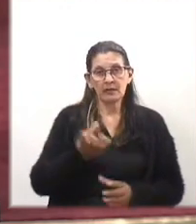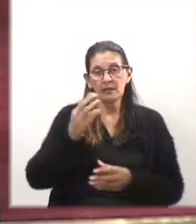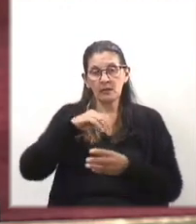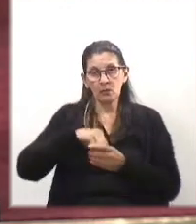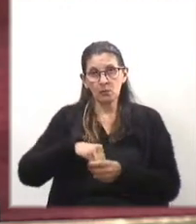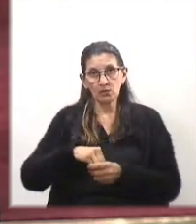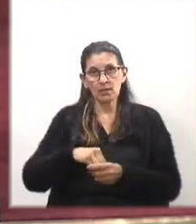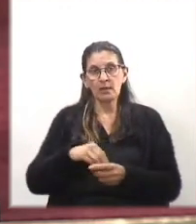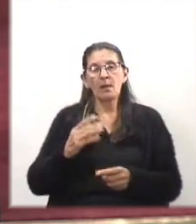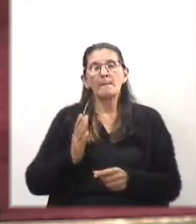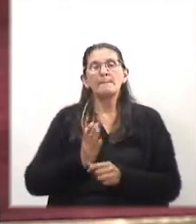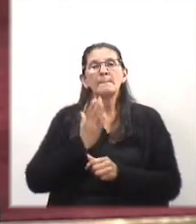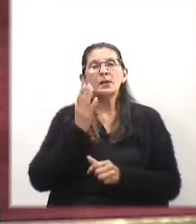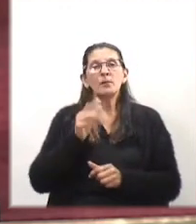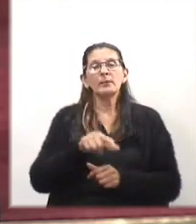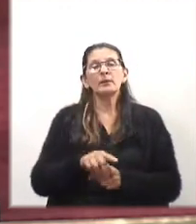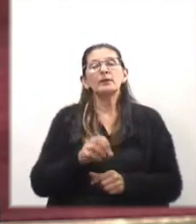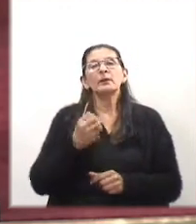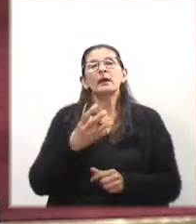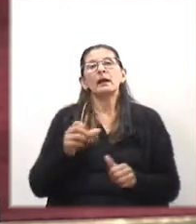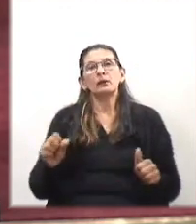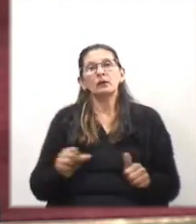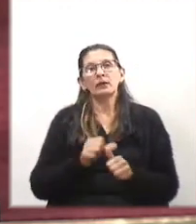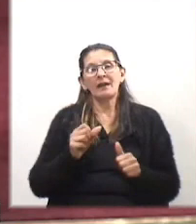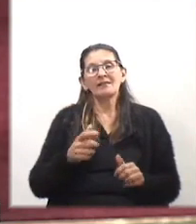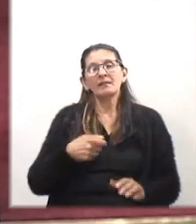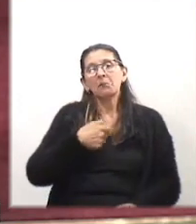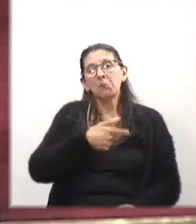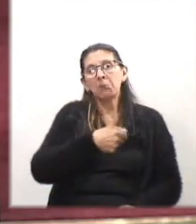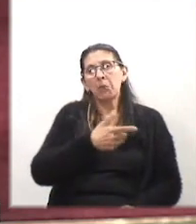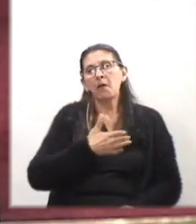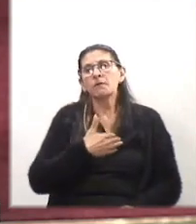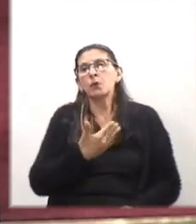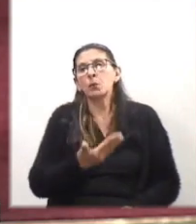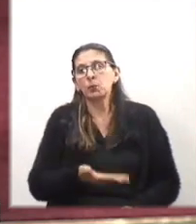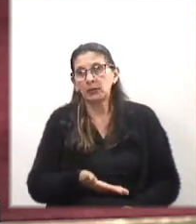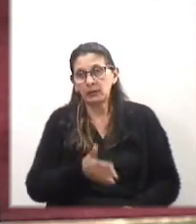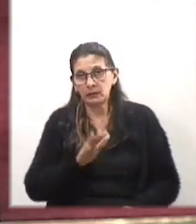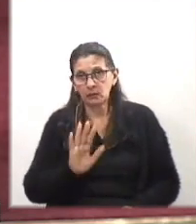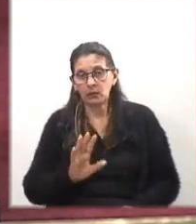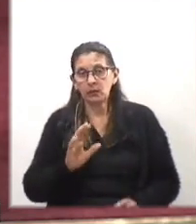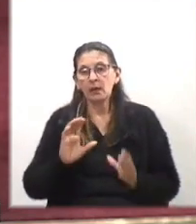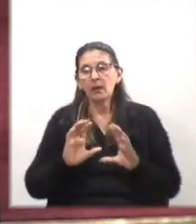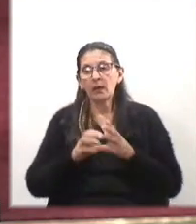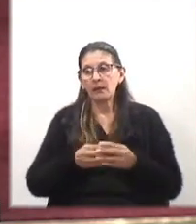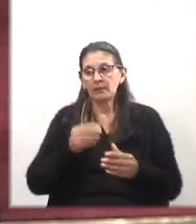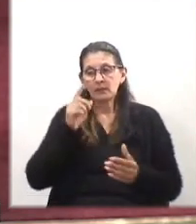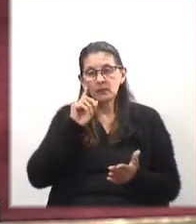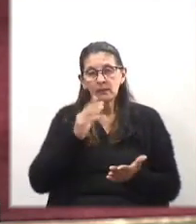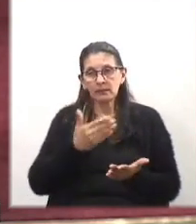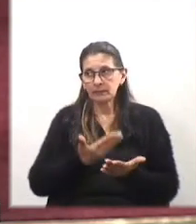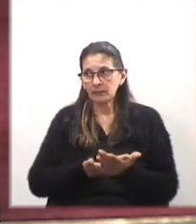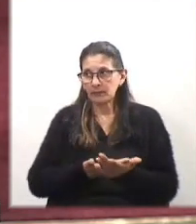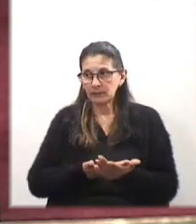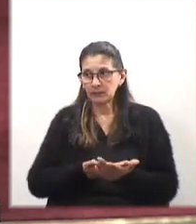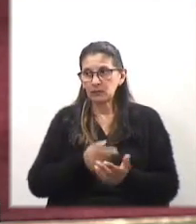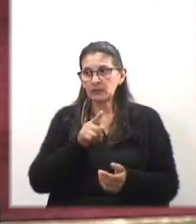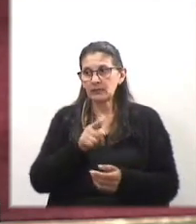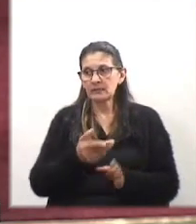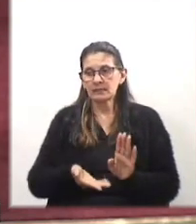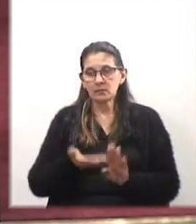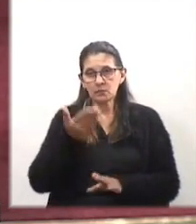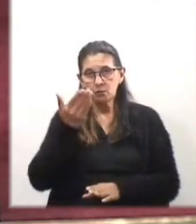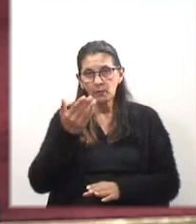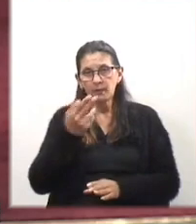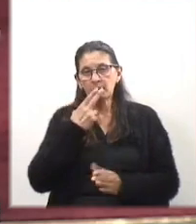los que ejercen propiamente y a los que realizan aportes voluntarios. Cabildo Abierto planteó la subida de esa